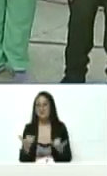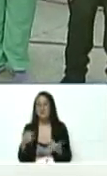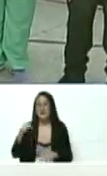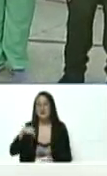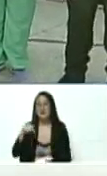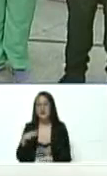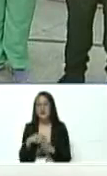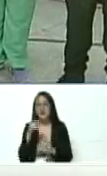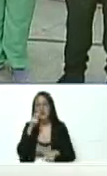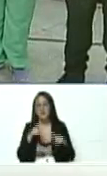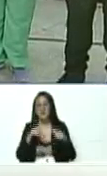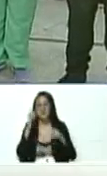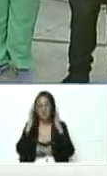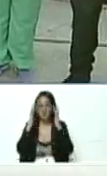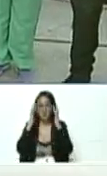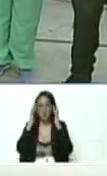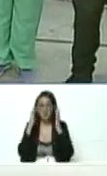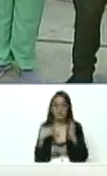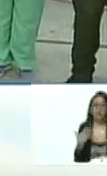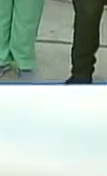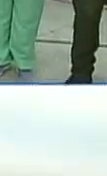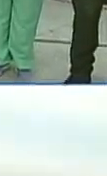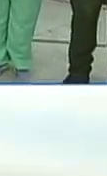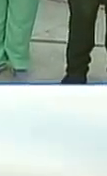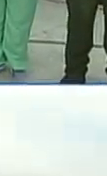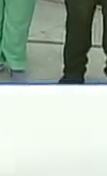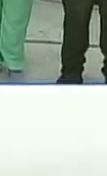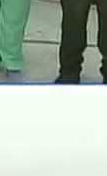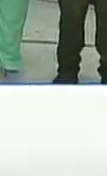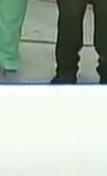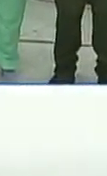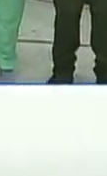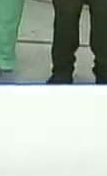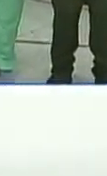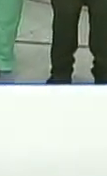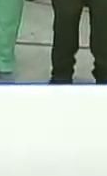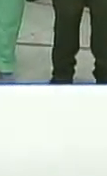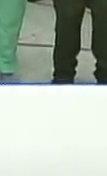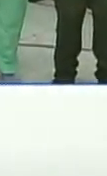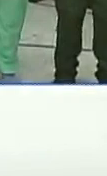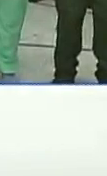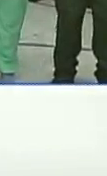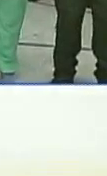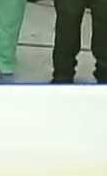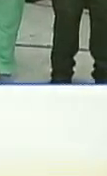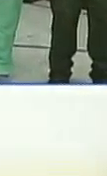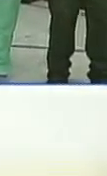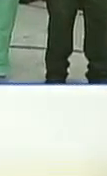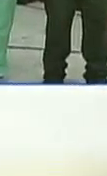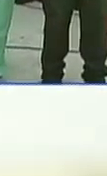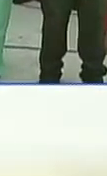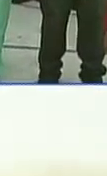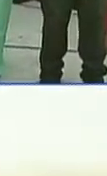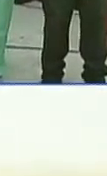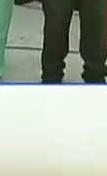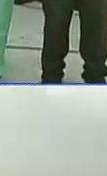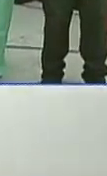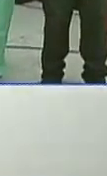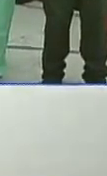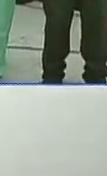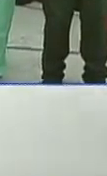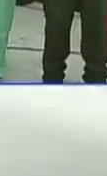esa gente ya. Yo voy a pedir aquí un aplauso del pueblo de La Guaira, desde aquí, desde el Mar Caribe hasta